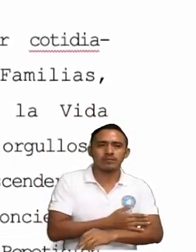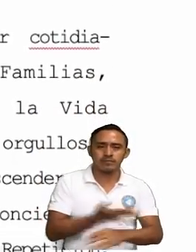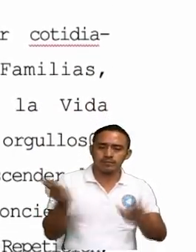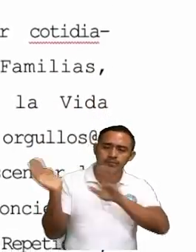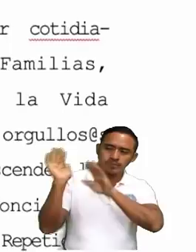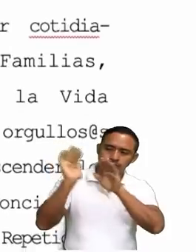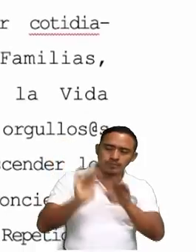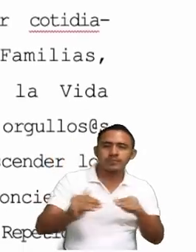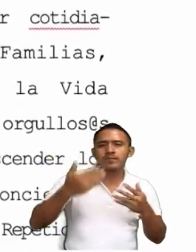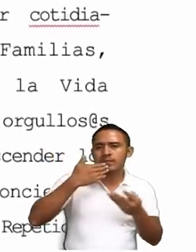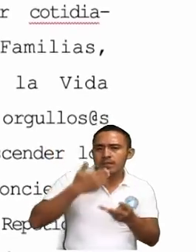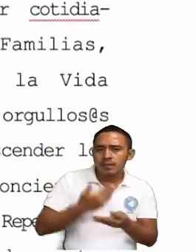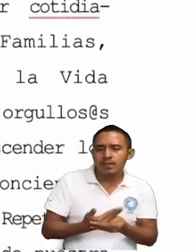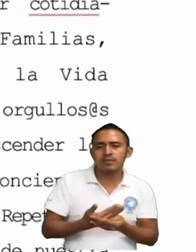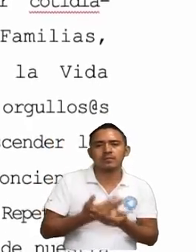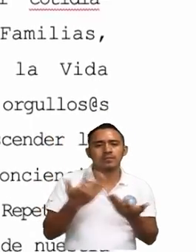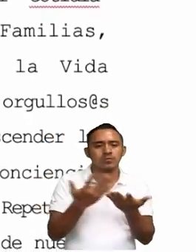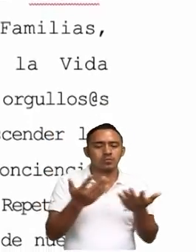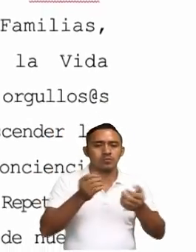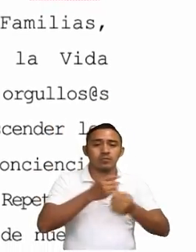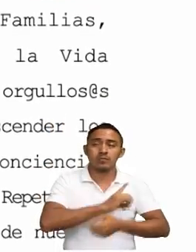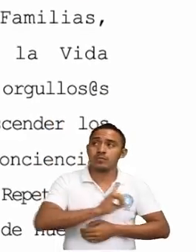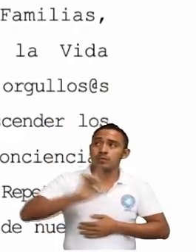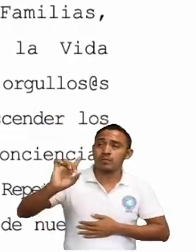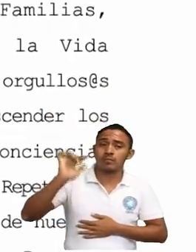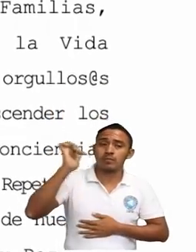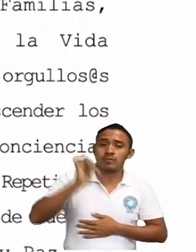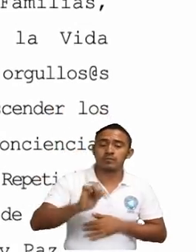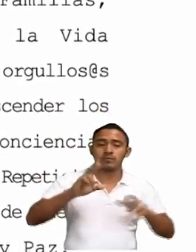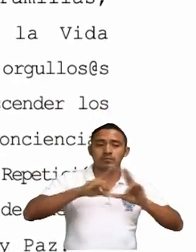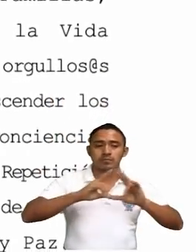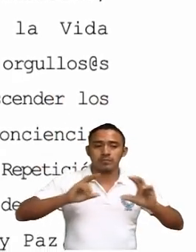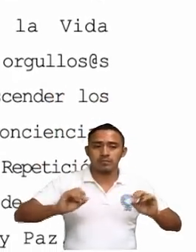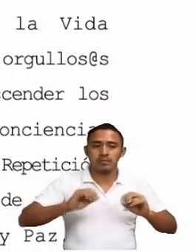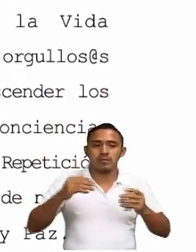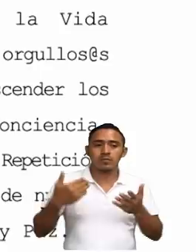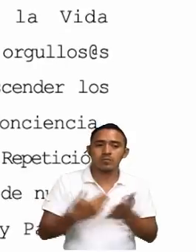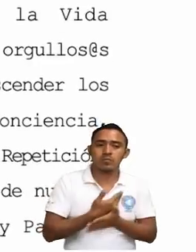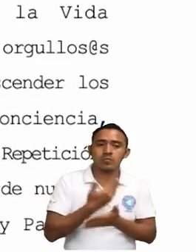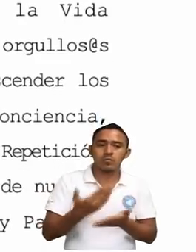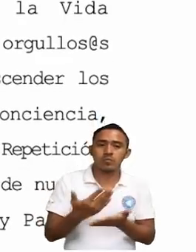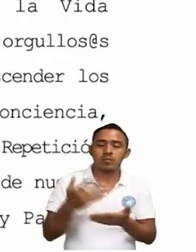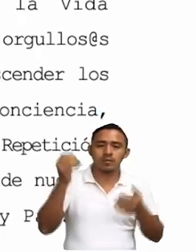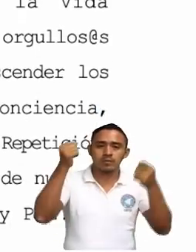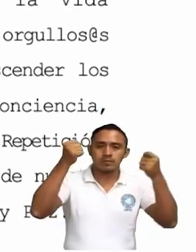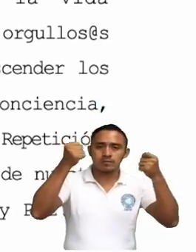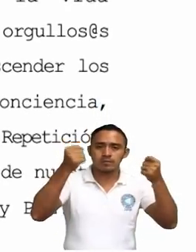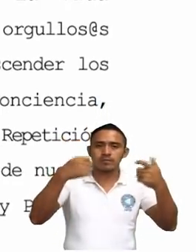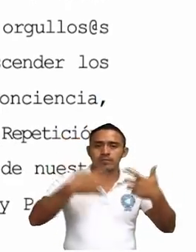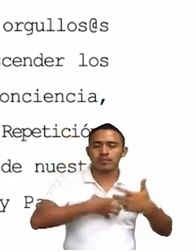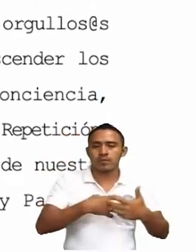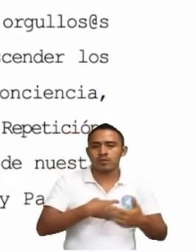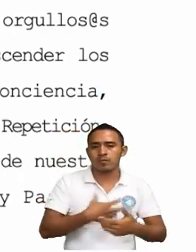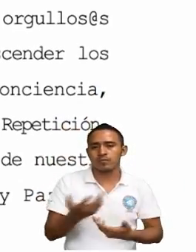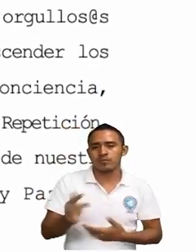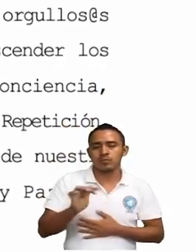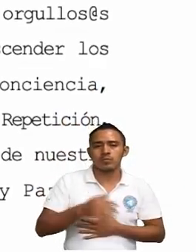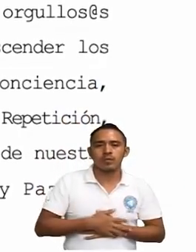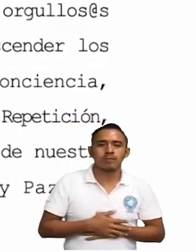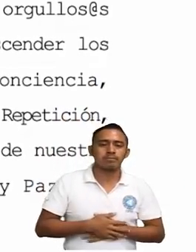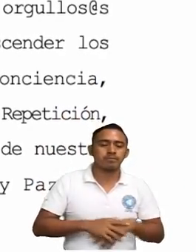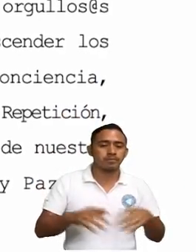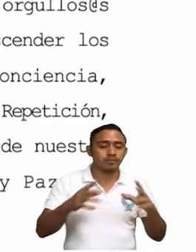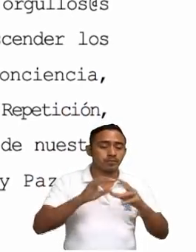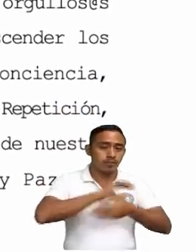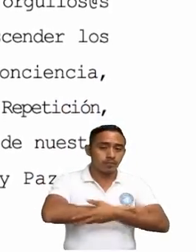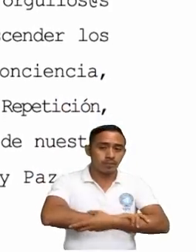bendecidas, agradecidos, agradecidas a Dios, porque en esta Nicaragua nuestra reina el poder de la reconciliación, el encuentro y